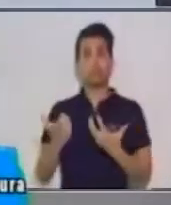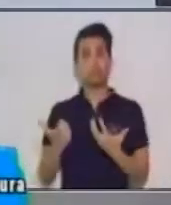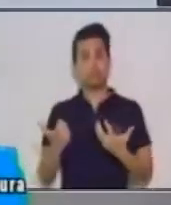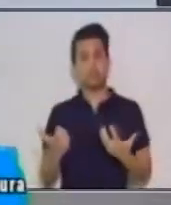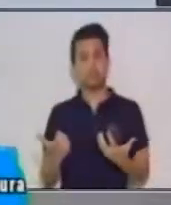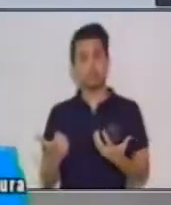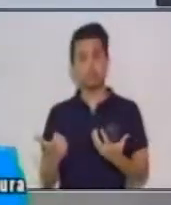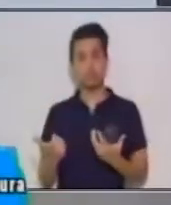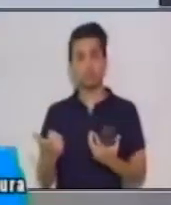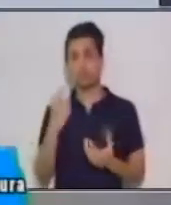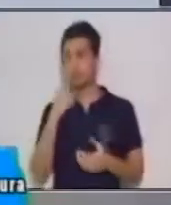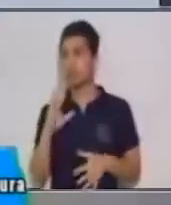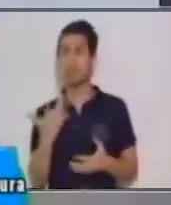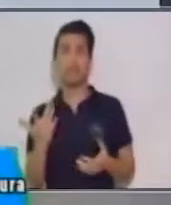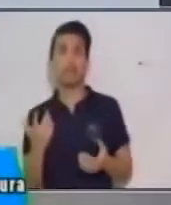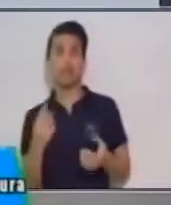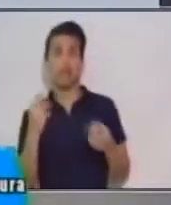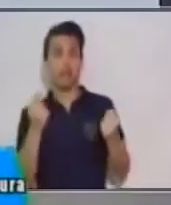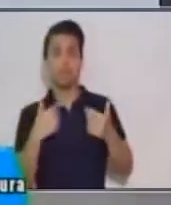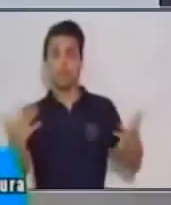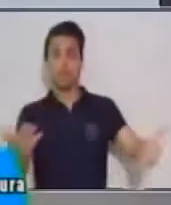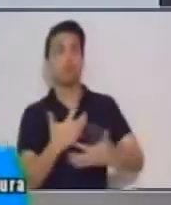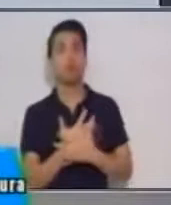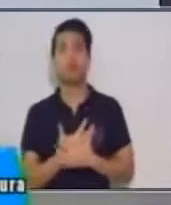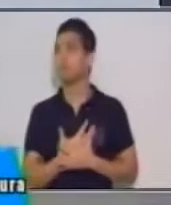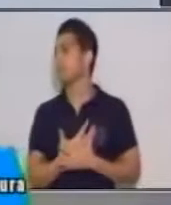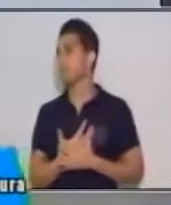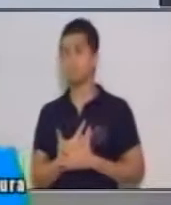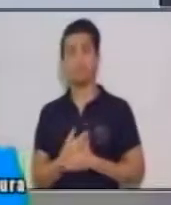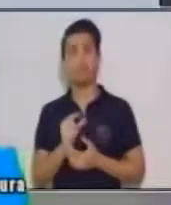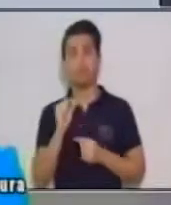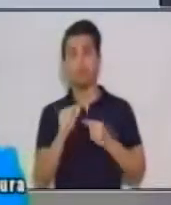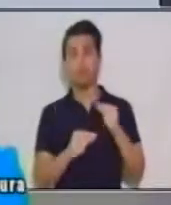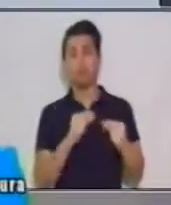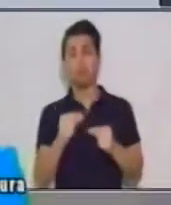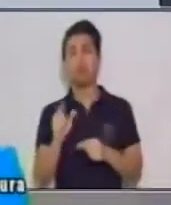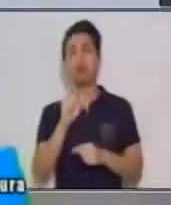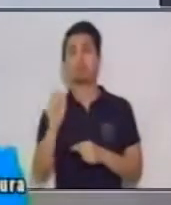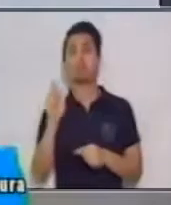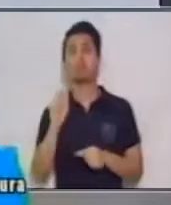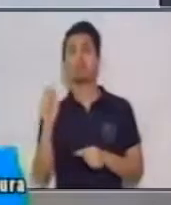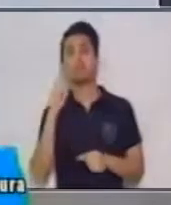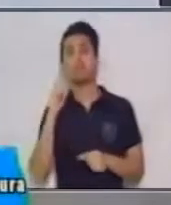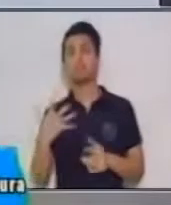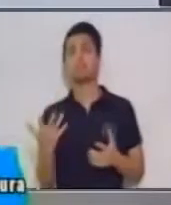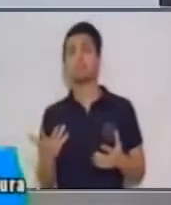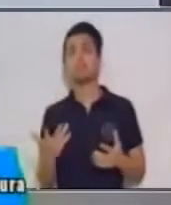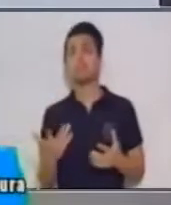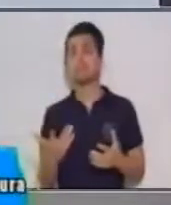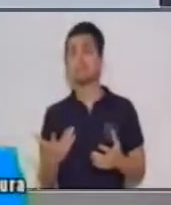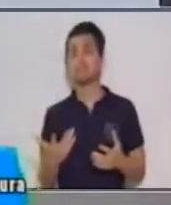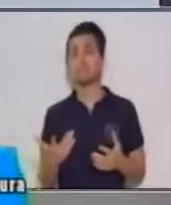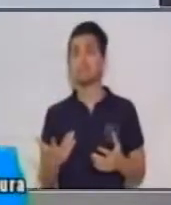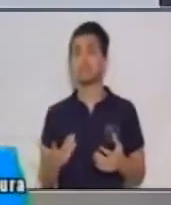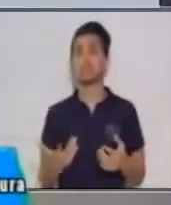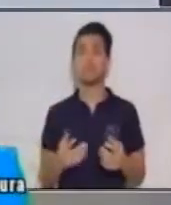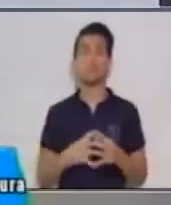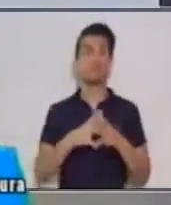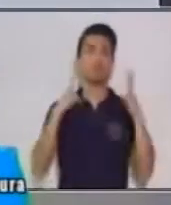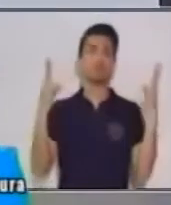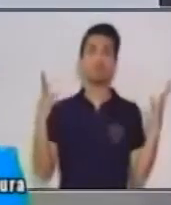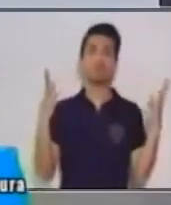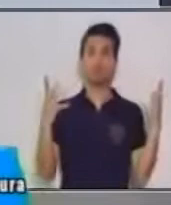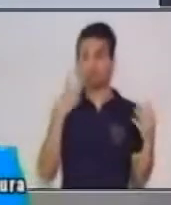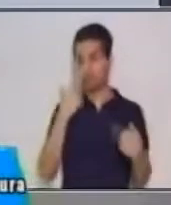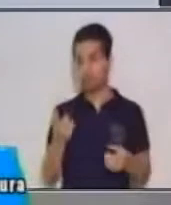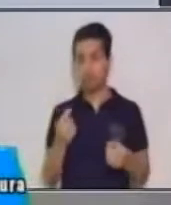rápidos efectos que solo en pocos meses, cuando se contemplaban ya marqueses, contando sus